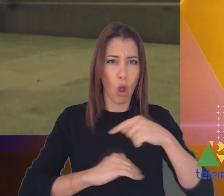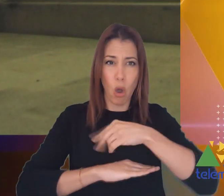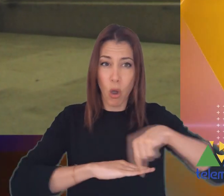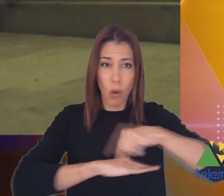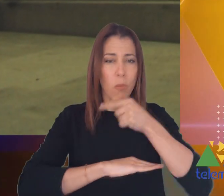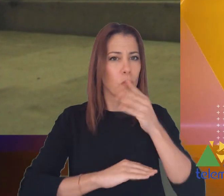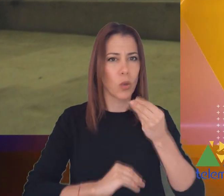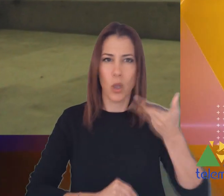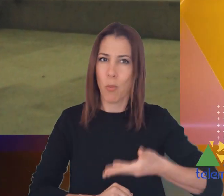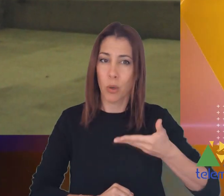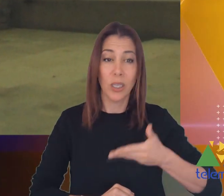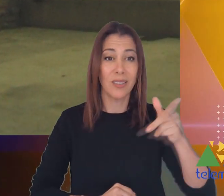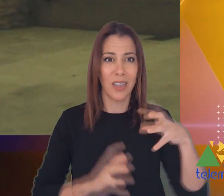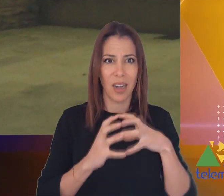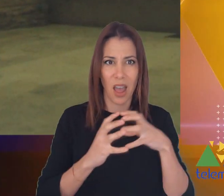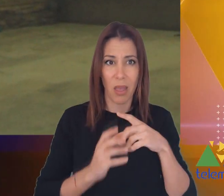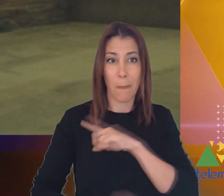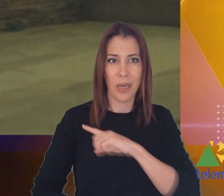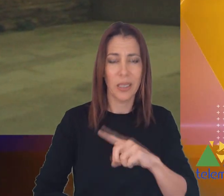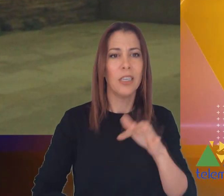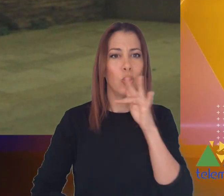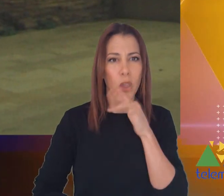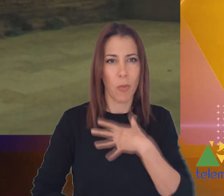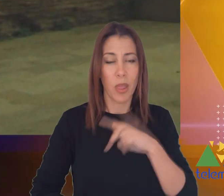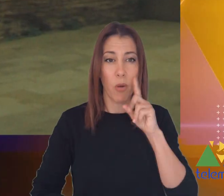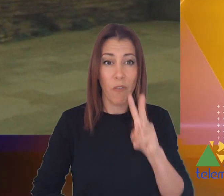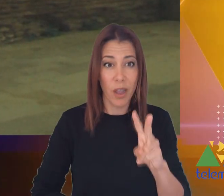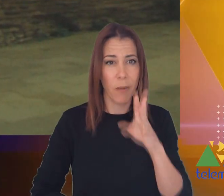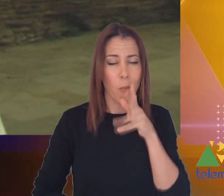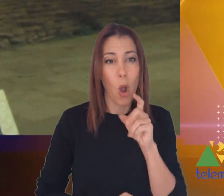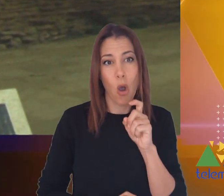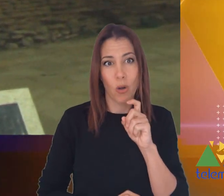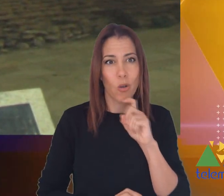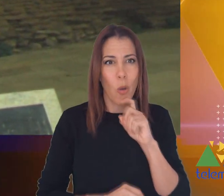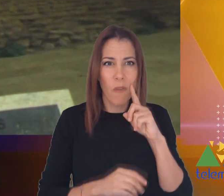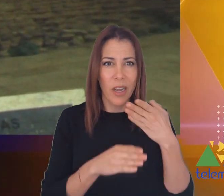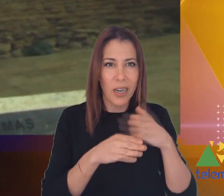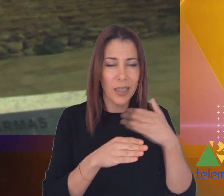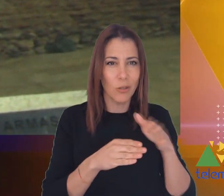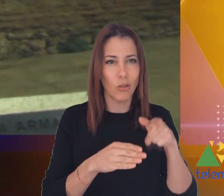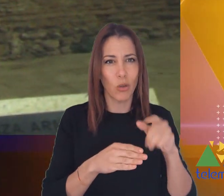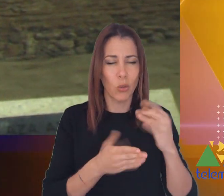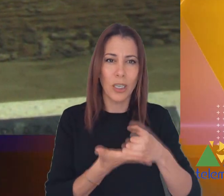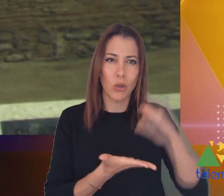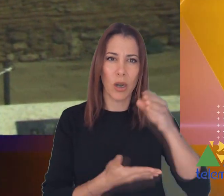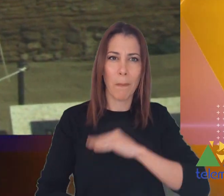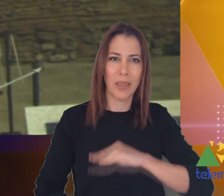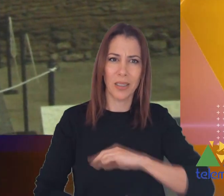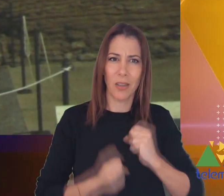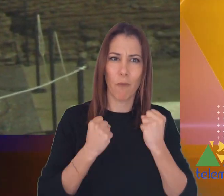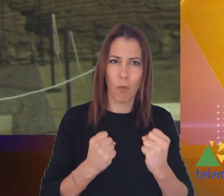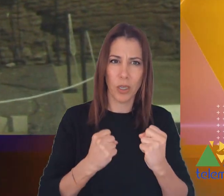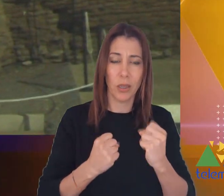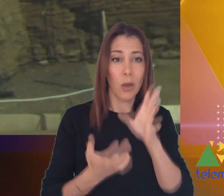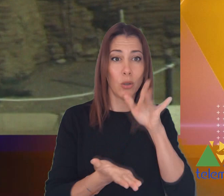importante de Granada, un arquitecto militar, y todavía podemos observar pues las troneras, los restos de las troneras, y una torre bastante fuerte a la